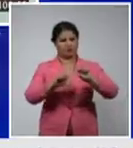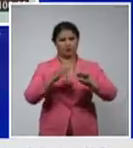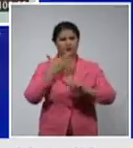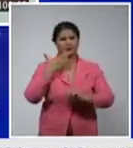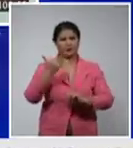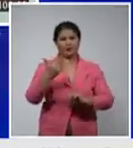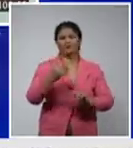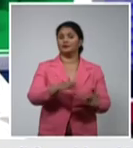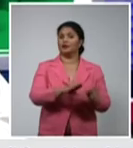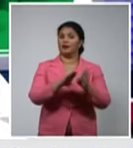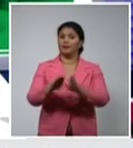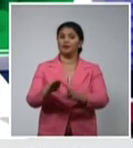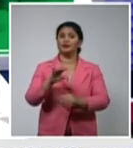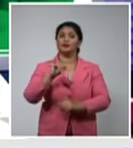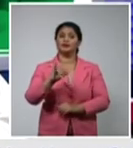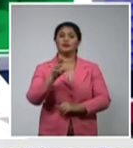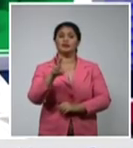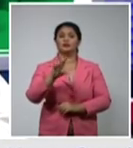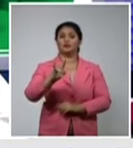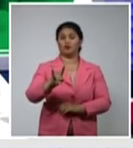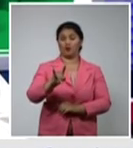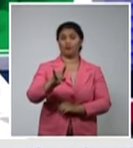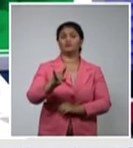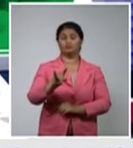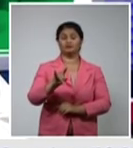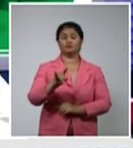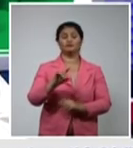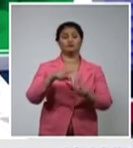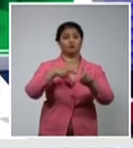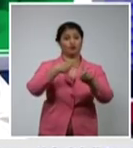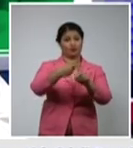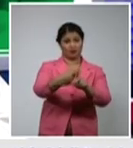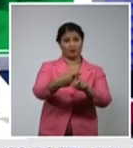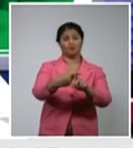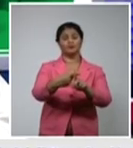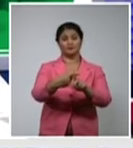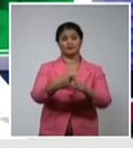De los 639 casos diagnosticados ayer,